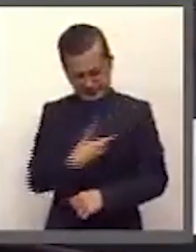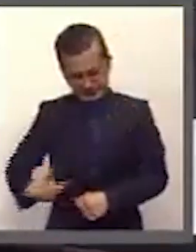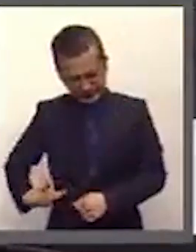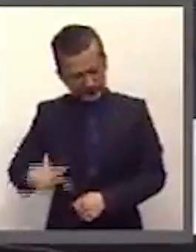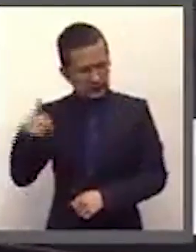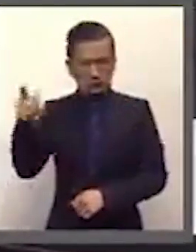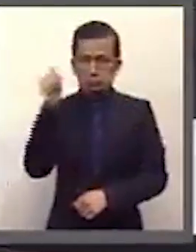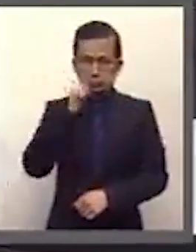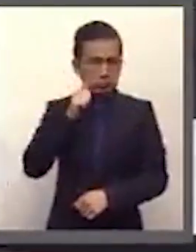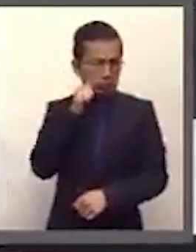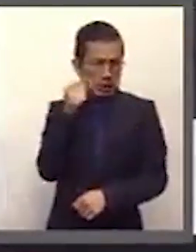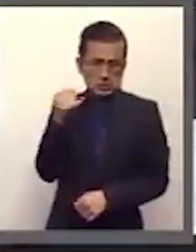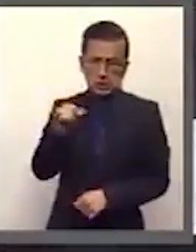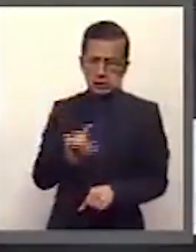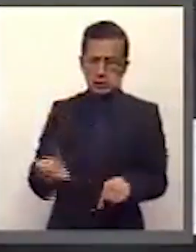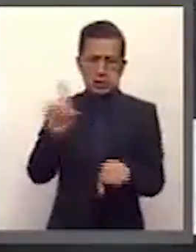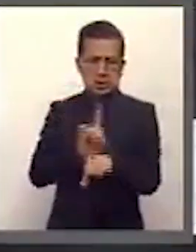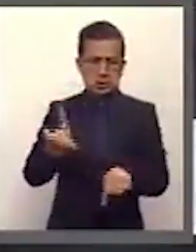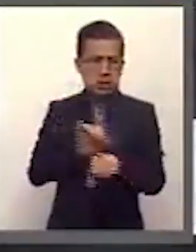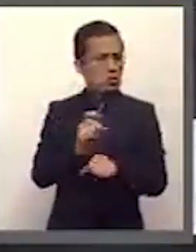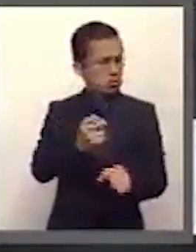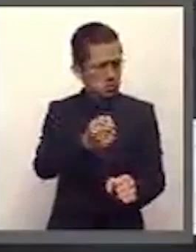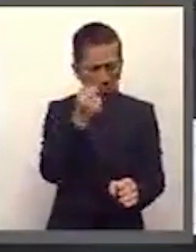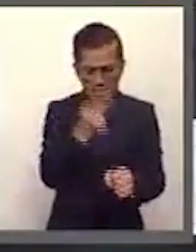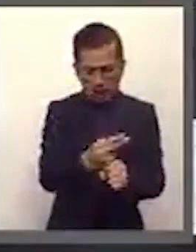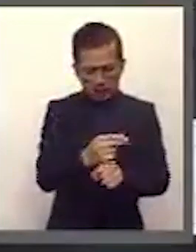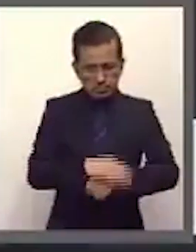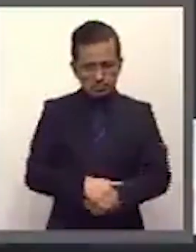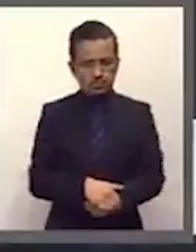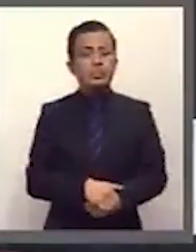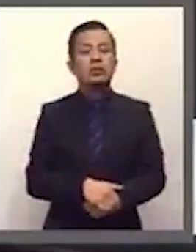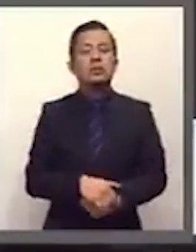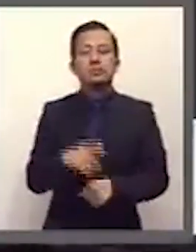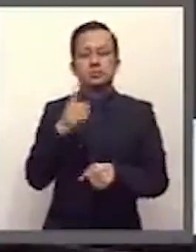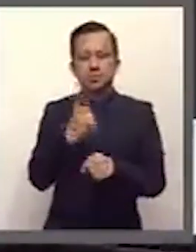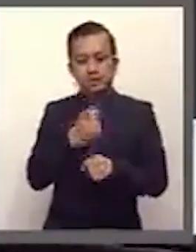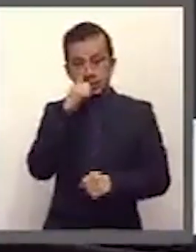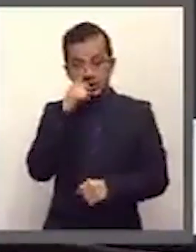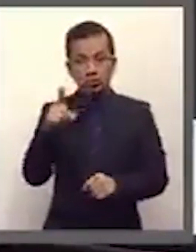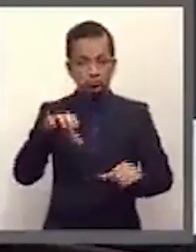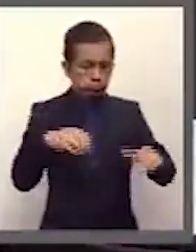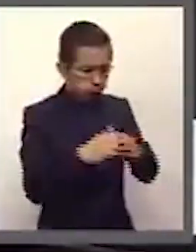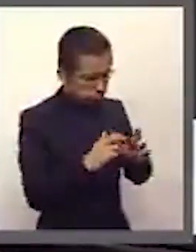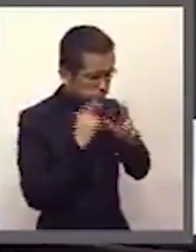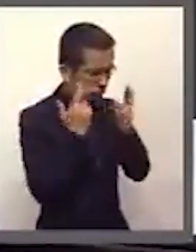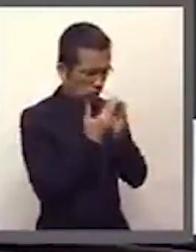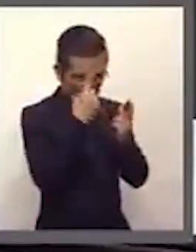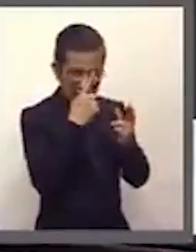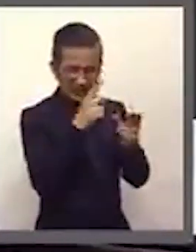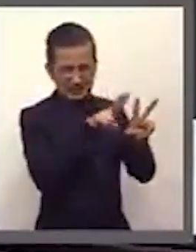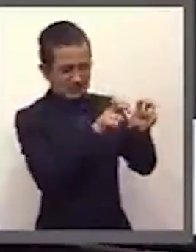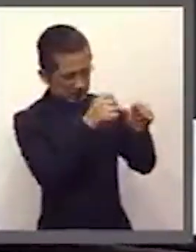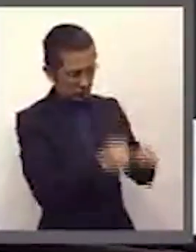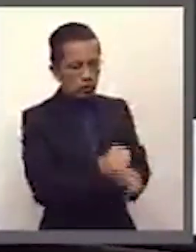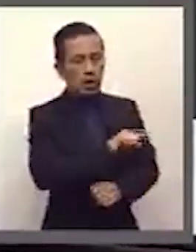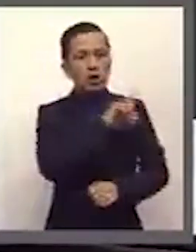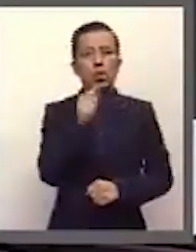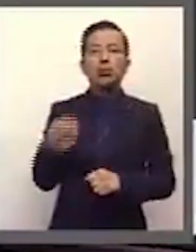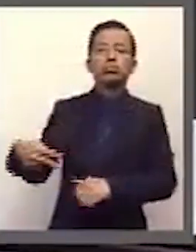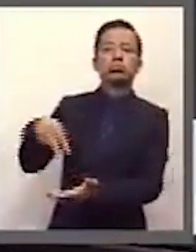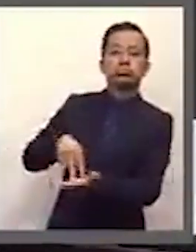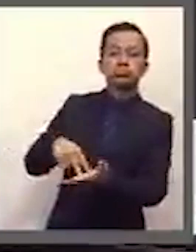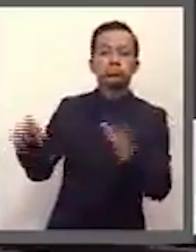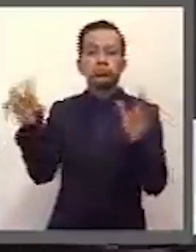muy temprano. Después de la reunión de seguridad va a platicar con la prensa, se presentó el audio que se